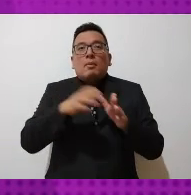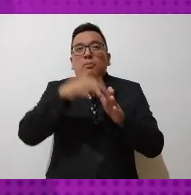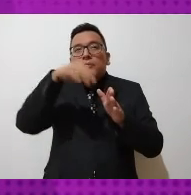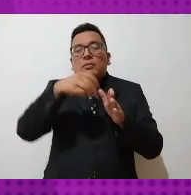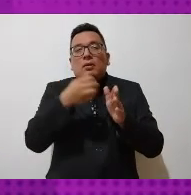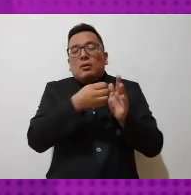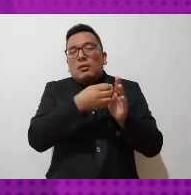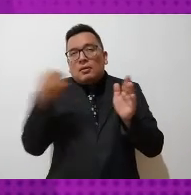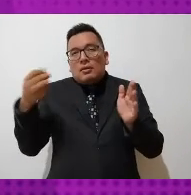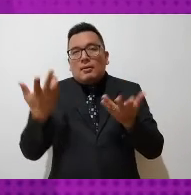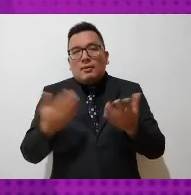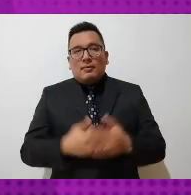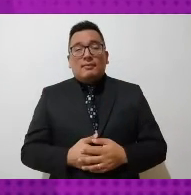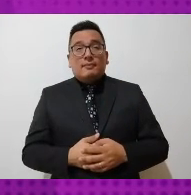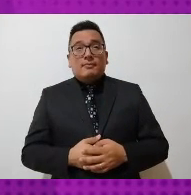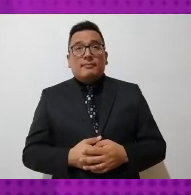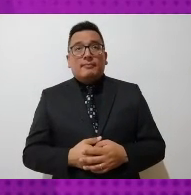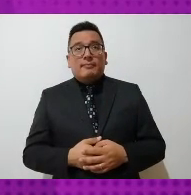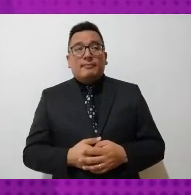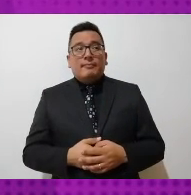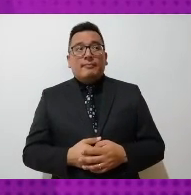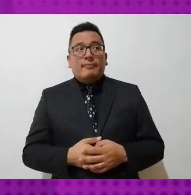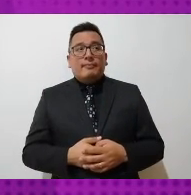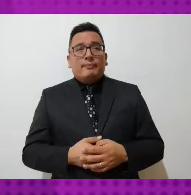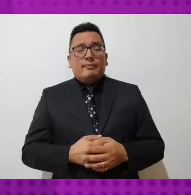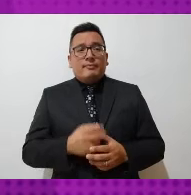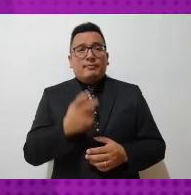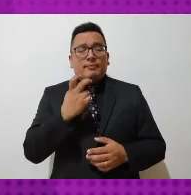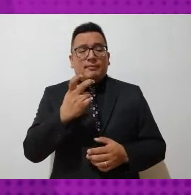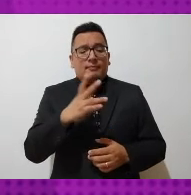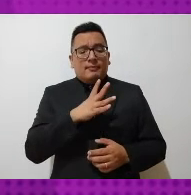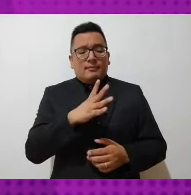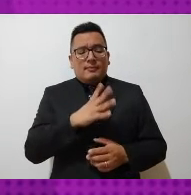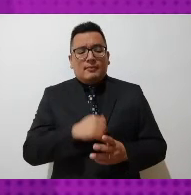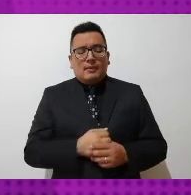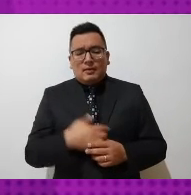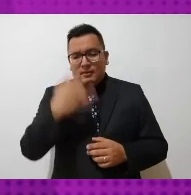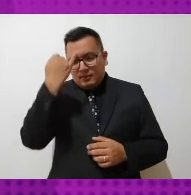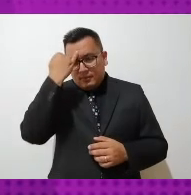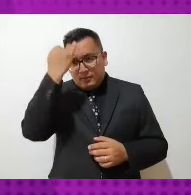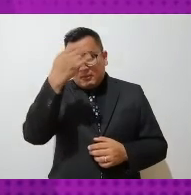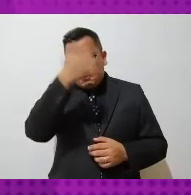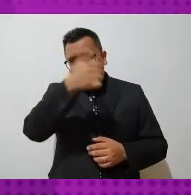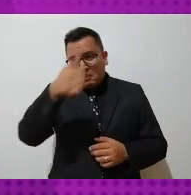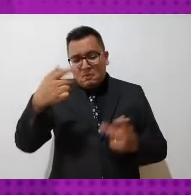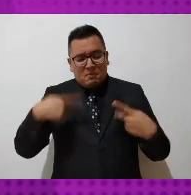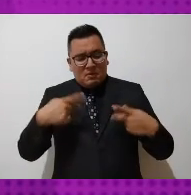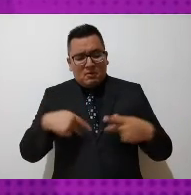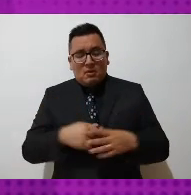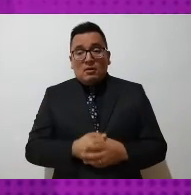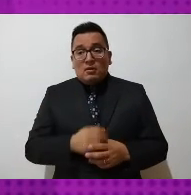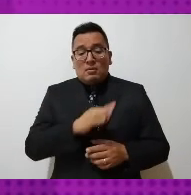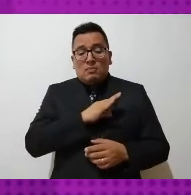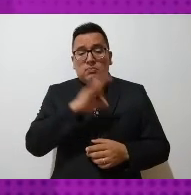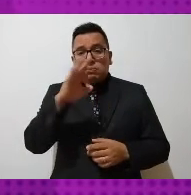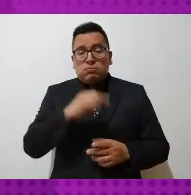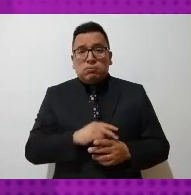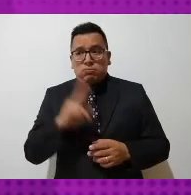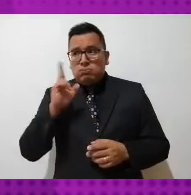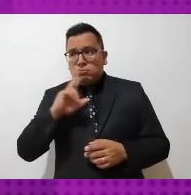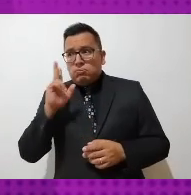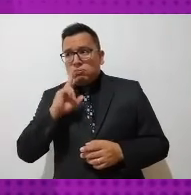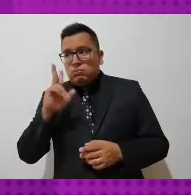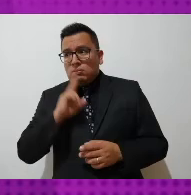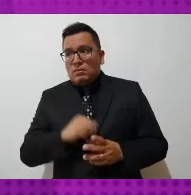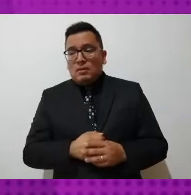electoral correspondiente. Realmente ha habido las ideas de cada una de las personas donde podemos